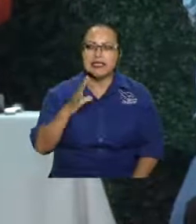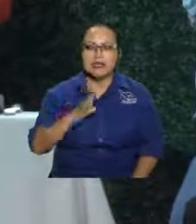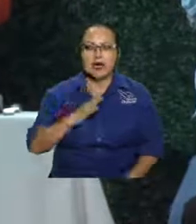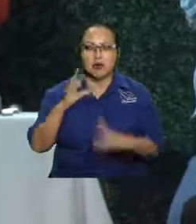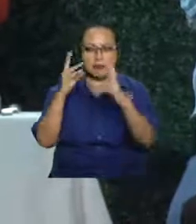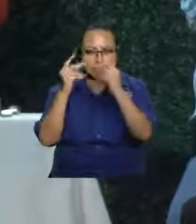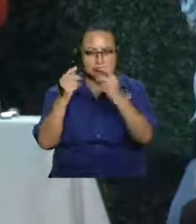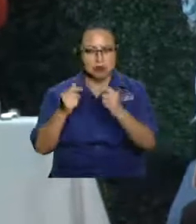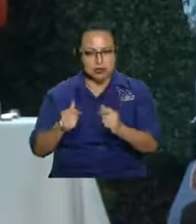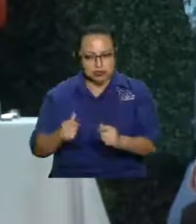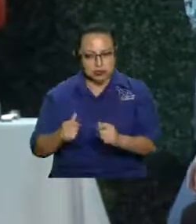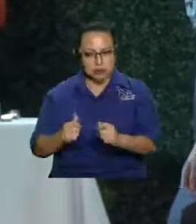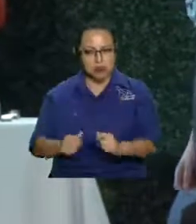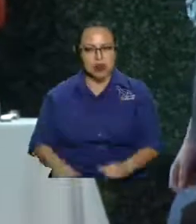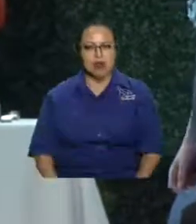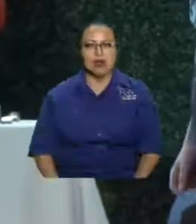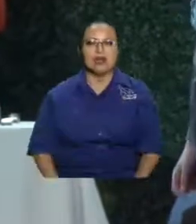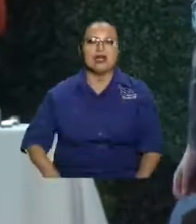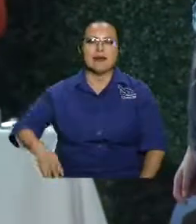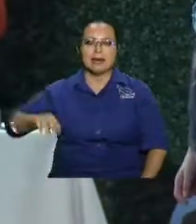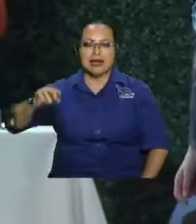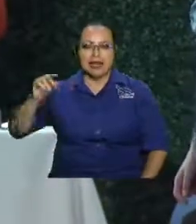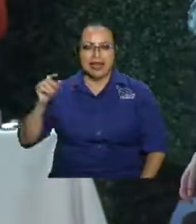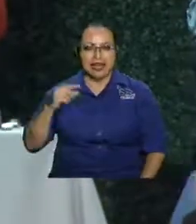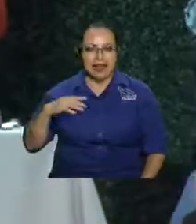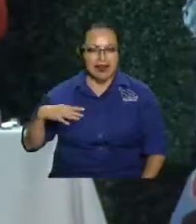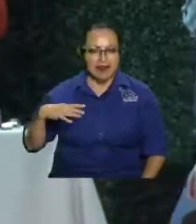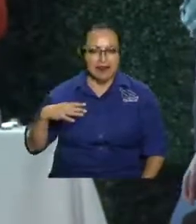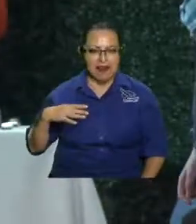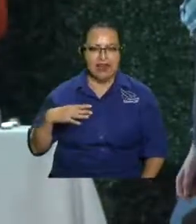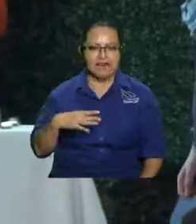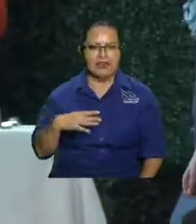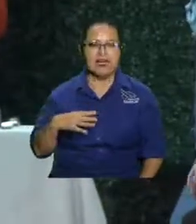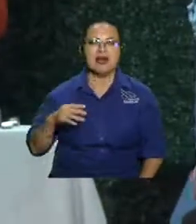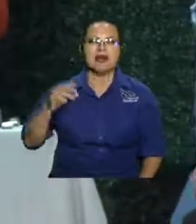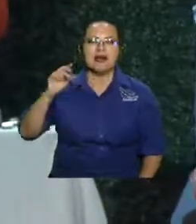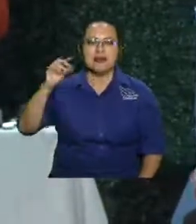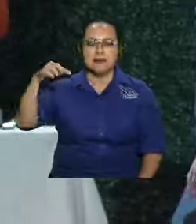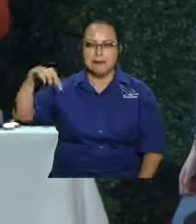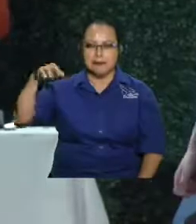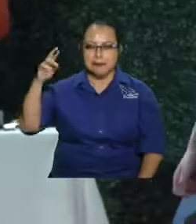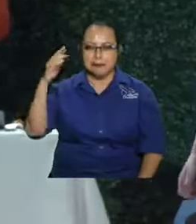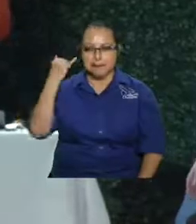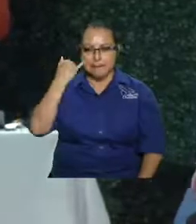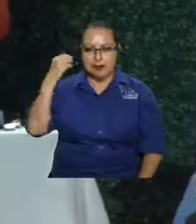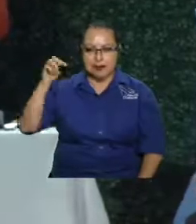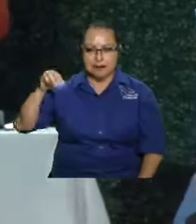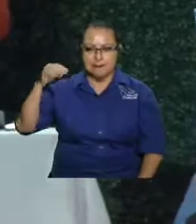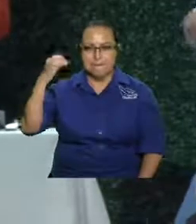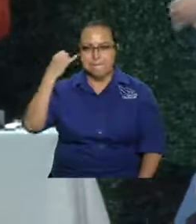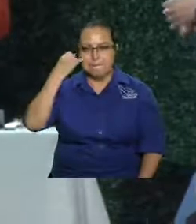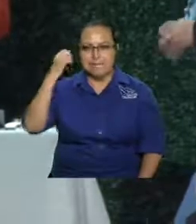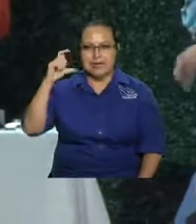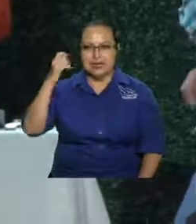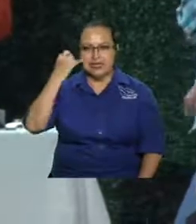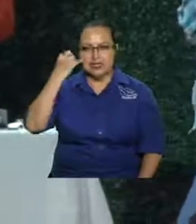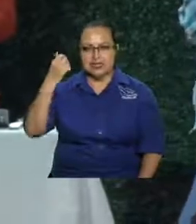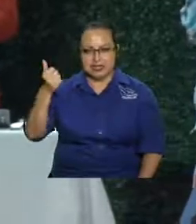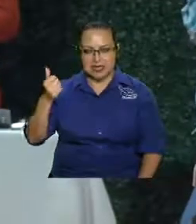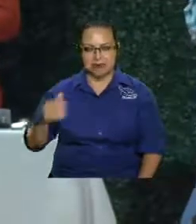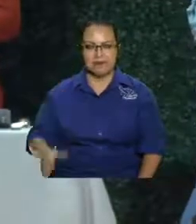tenía un presupuesto en el cual había primicia, cosecha y rebusco. En el rebusco, ellos tenían que apartar